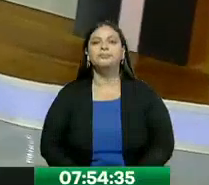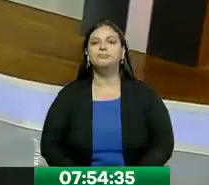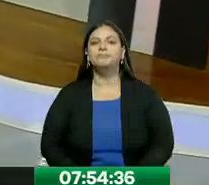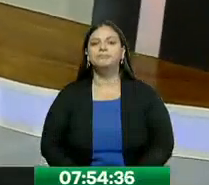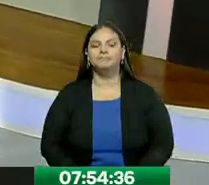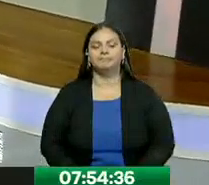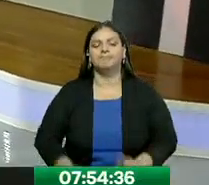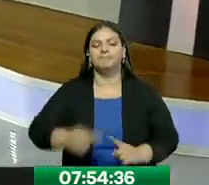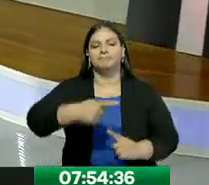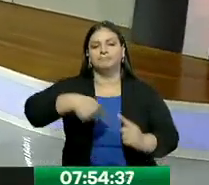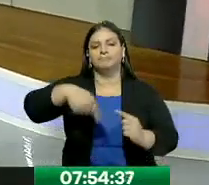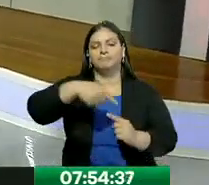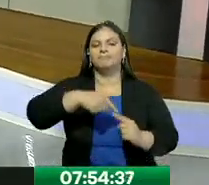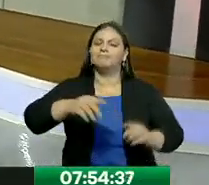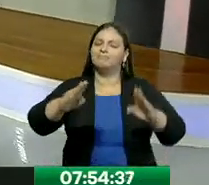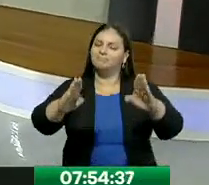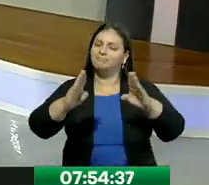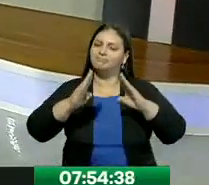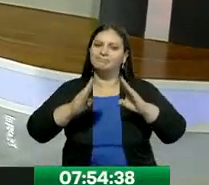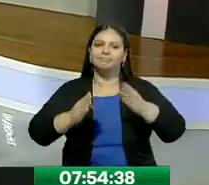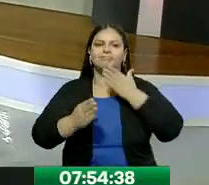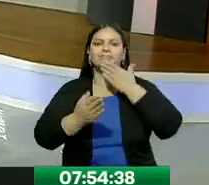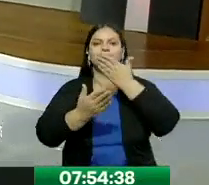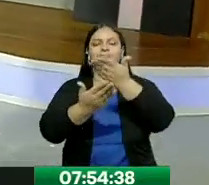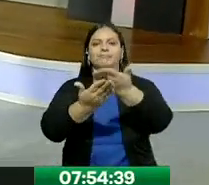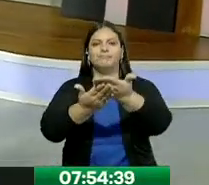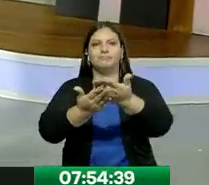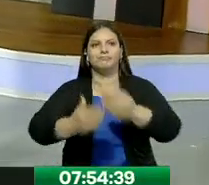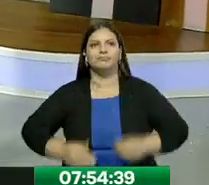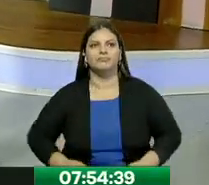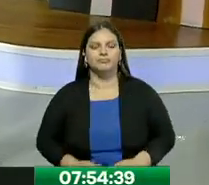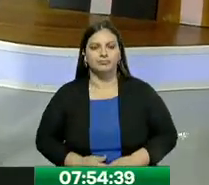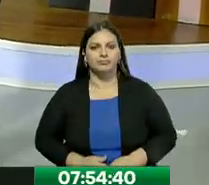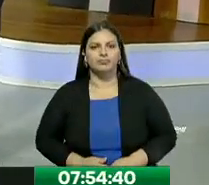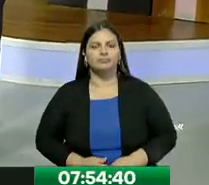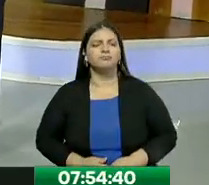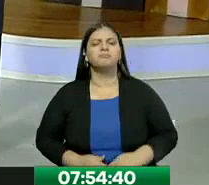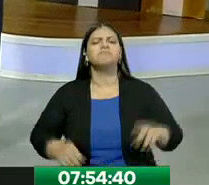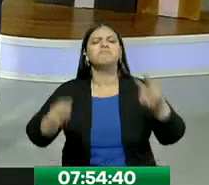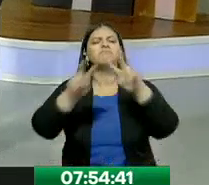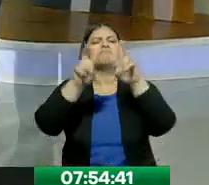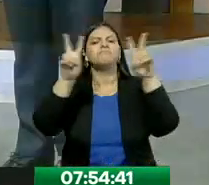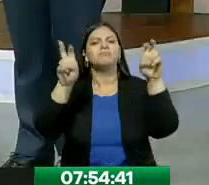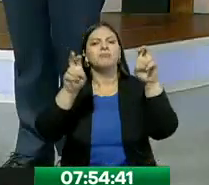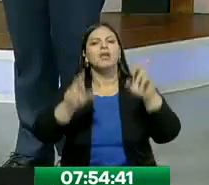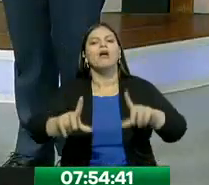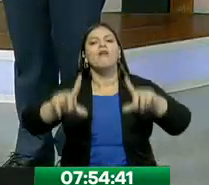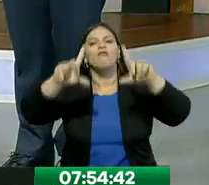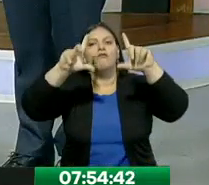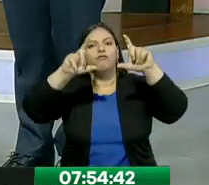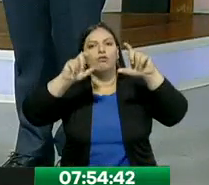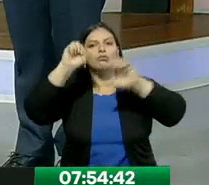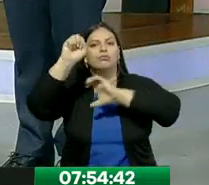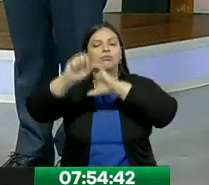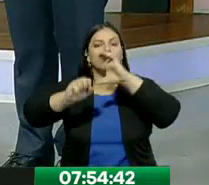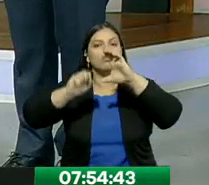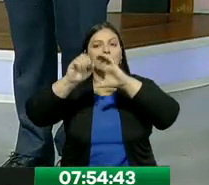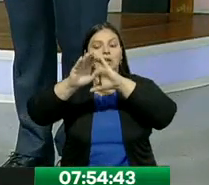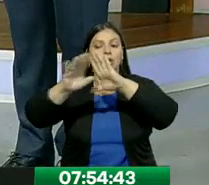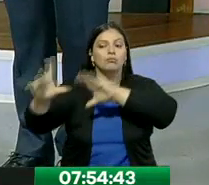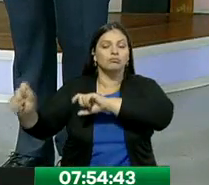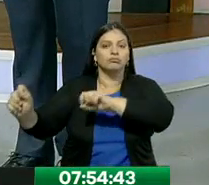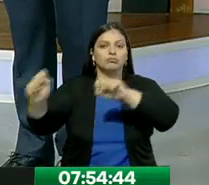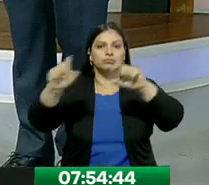Estamos de regreso, gracias por su gentil sintonía y tenemos ahora Infraganti, su segmento preferido. No me diga que no porque es